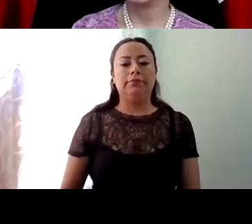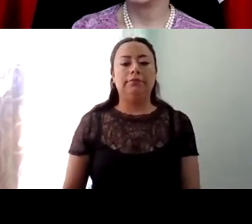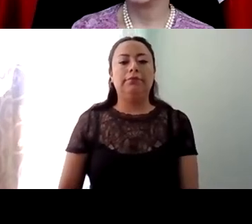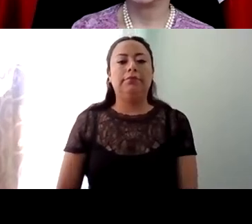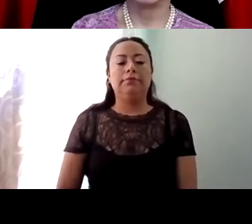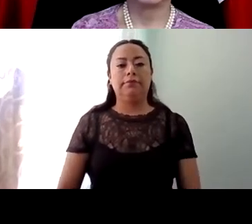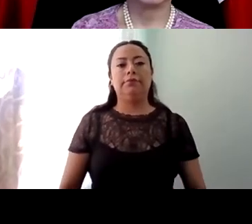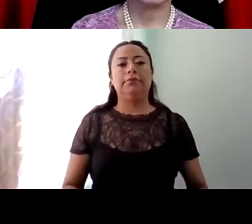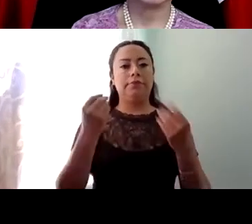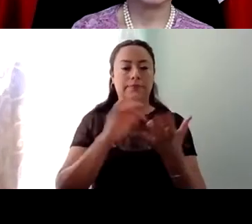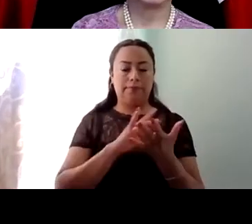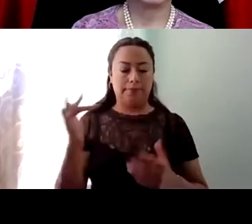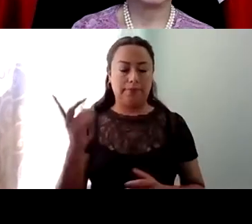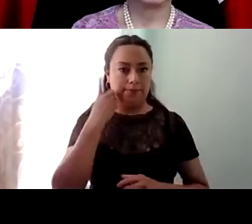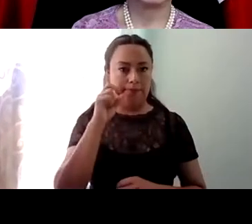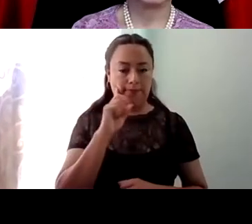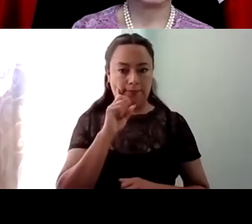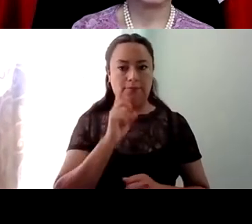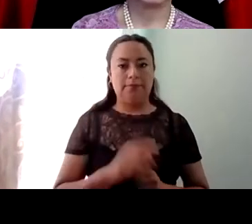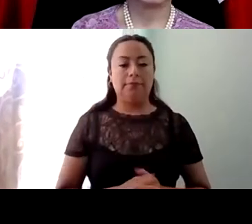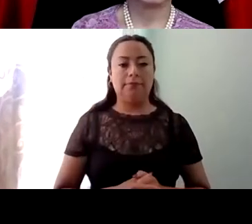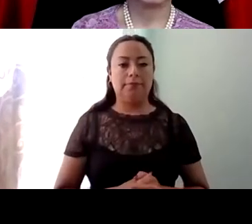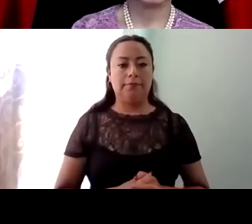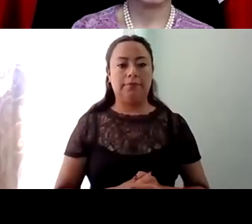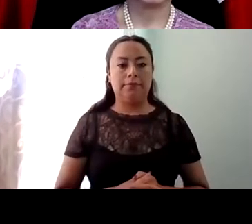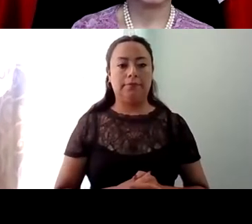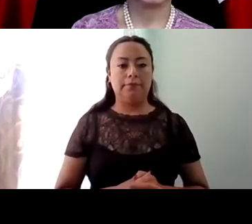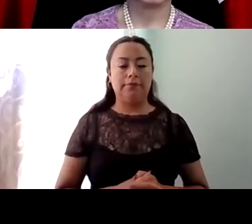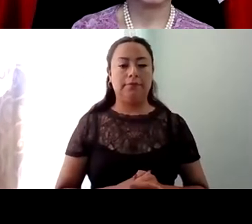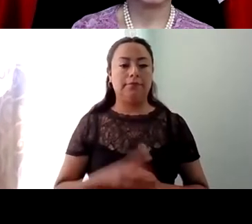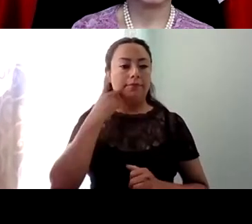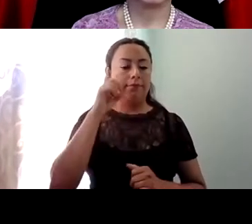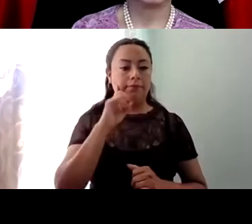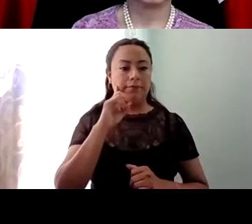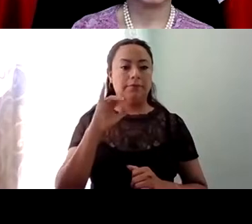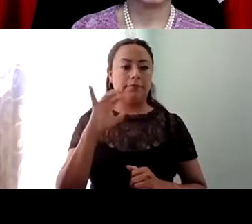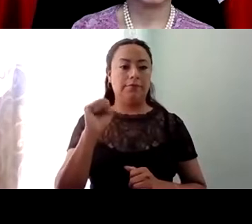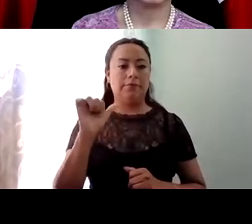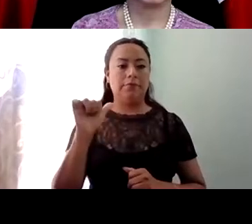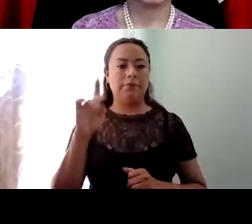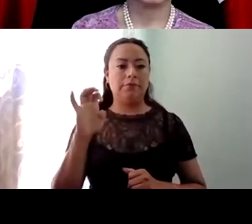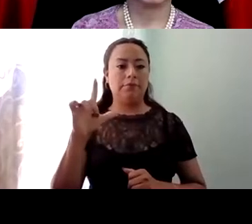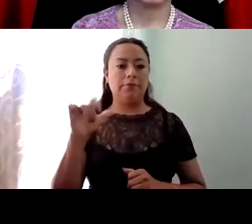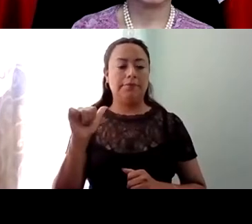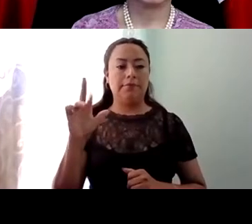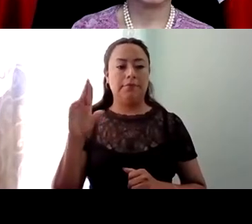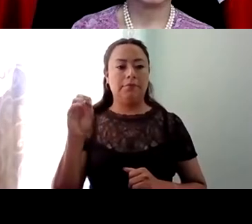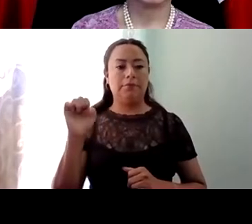Muchas gracias, diputada. No sé si la diputada Isabela Rosales vaya a realizar alguna pregunta.